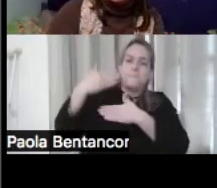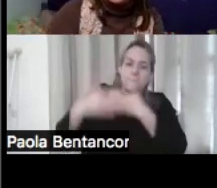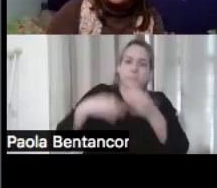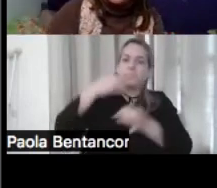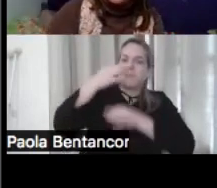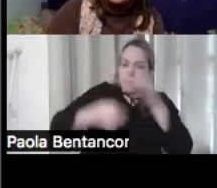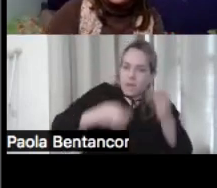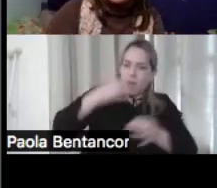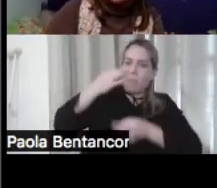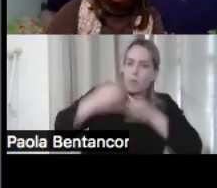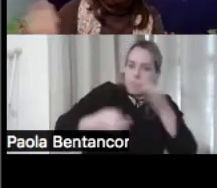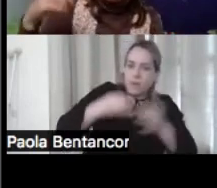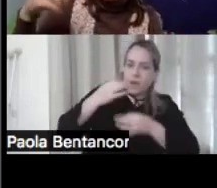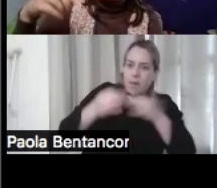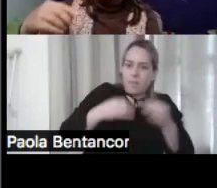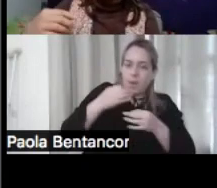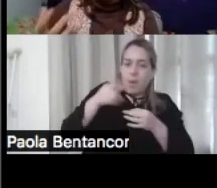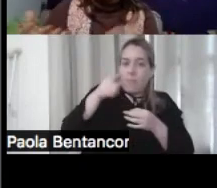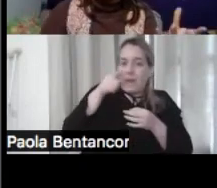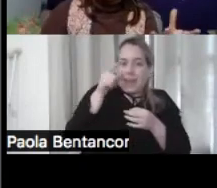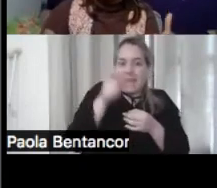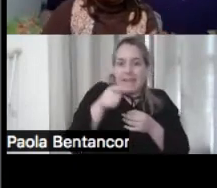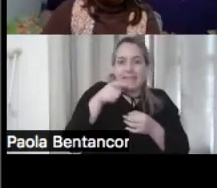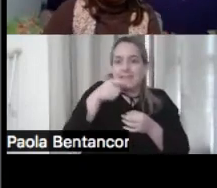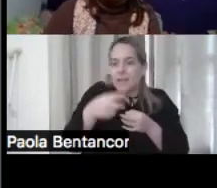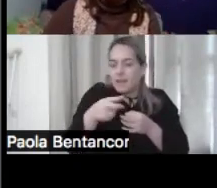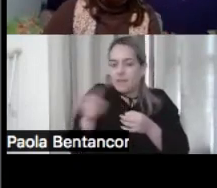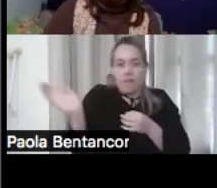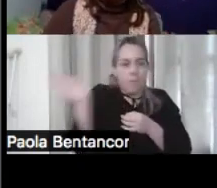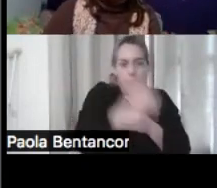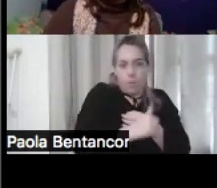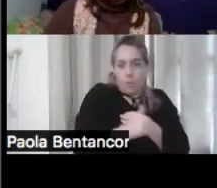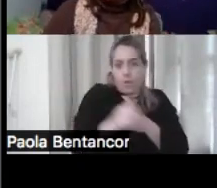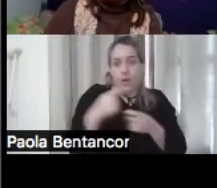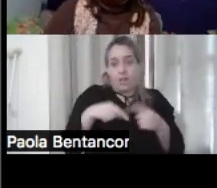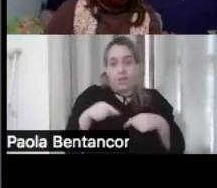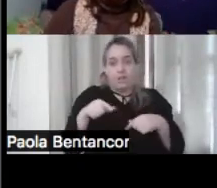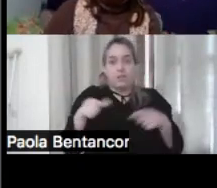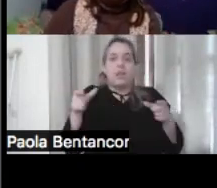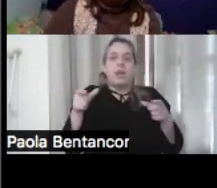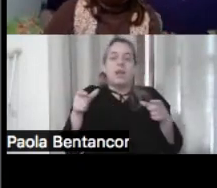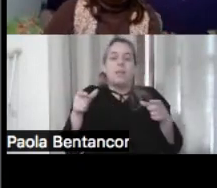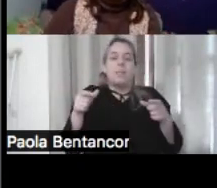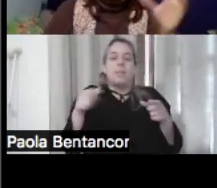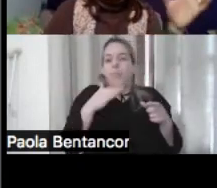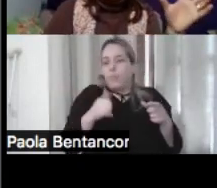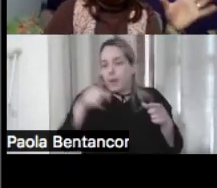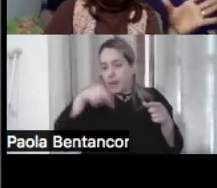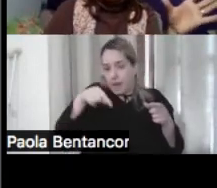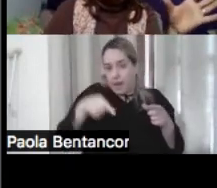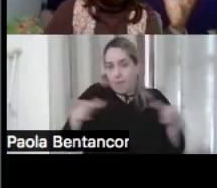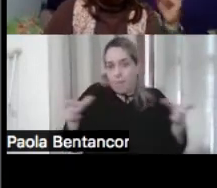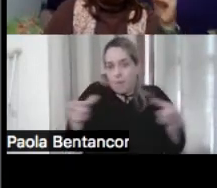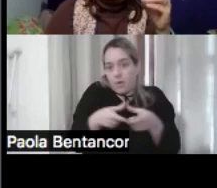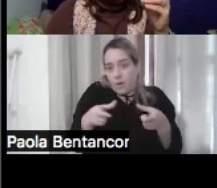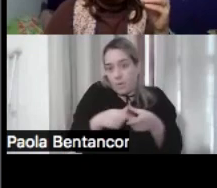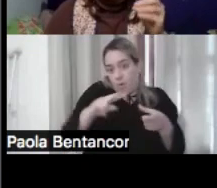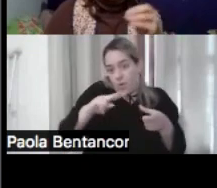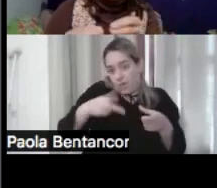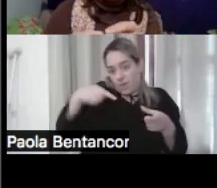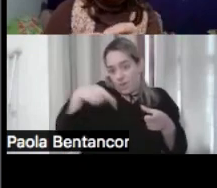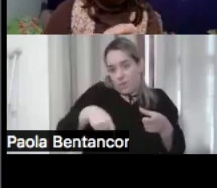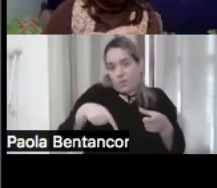para derribar este tipo de barreras, como es este encuentro que estamos teniendo con todas estas charlas. Y el